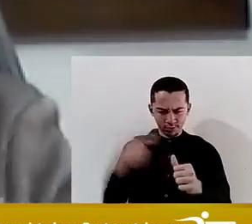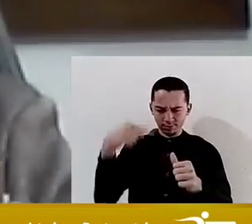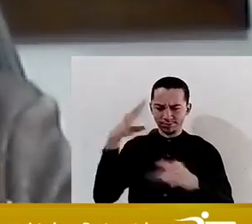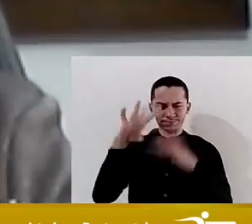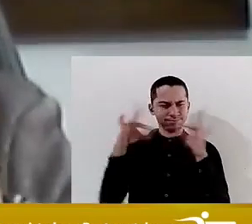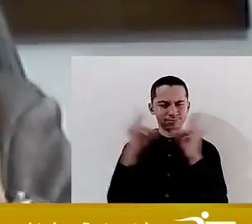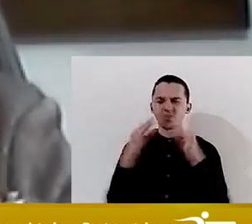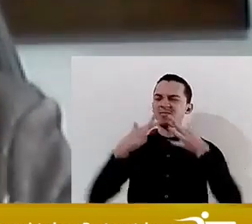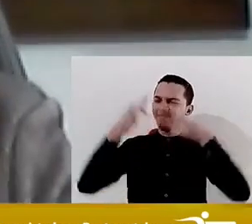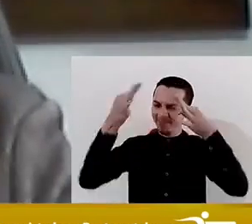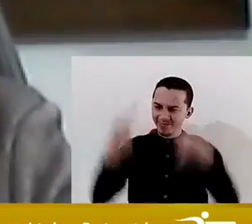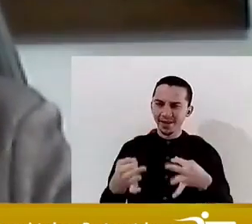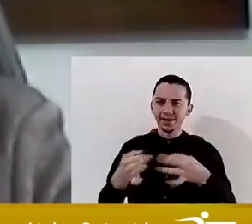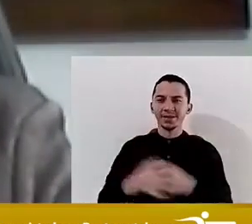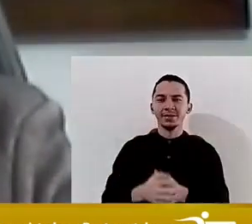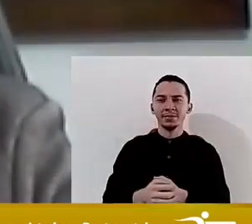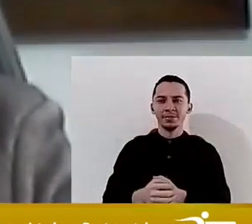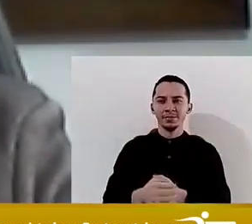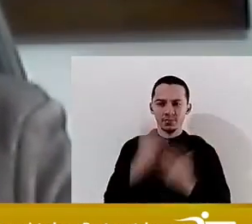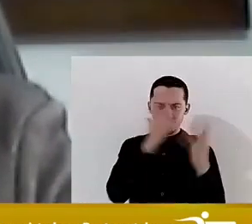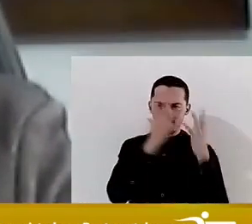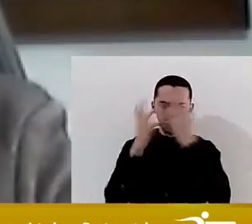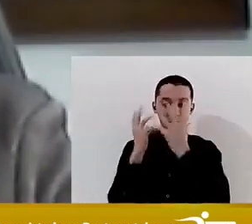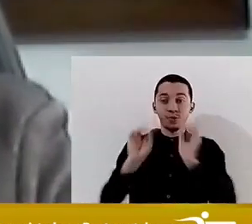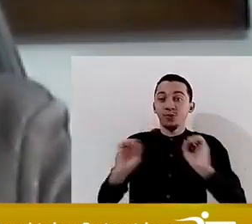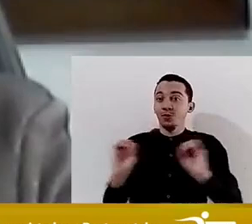Un corazón que verdad